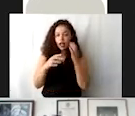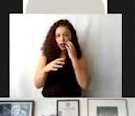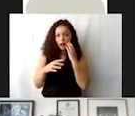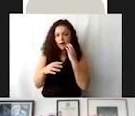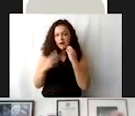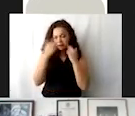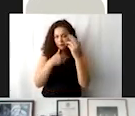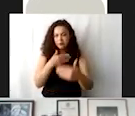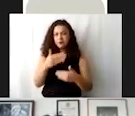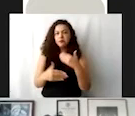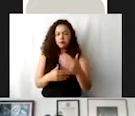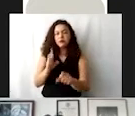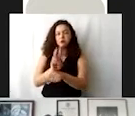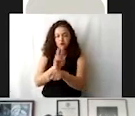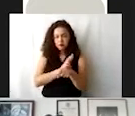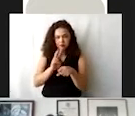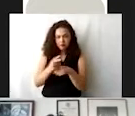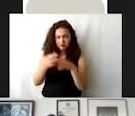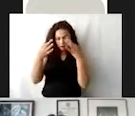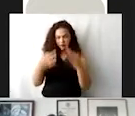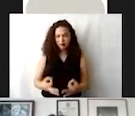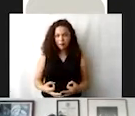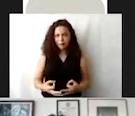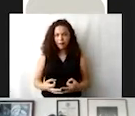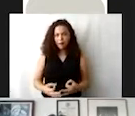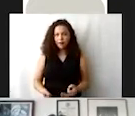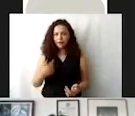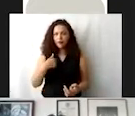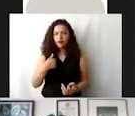La siguiente, les estoy mostrando aquí una